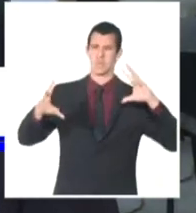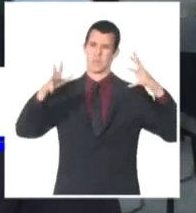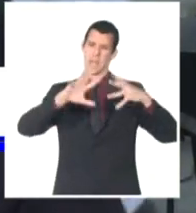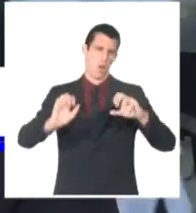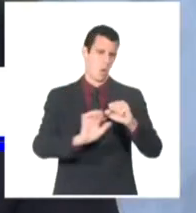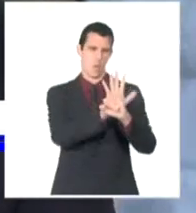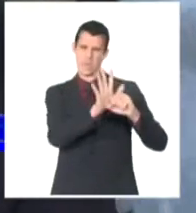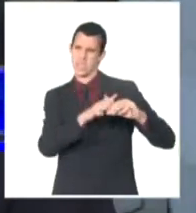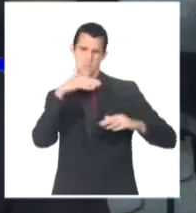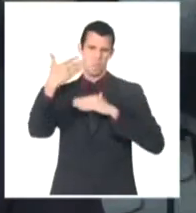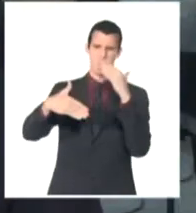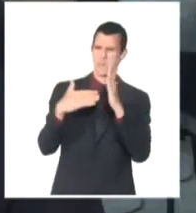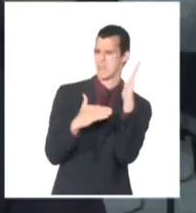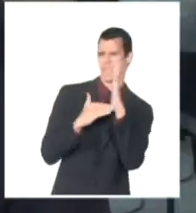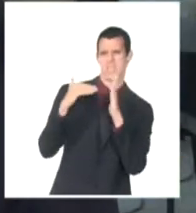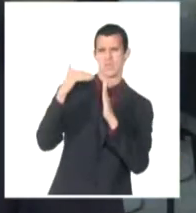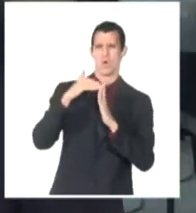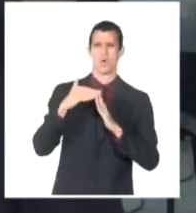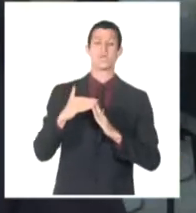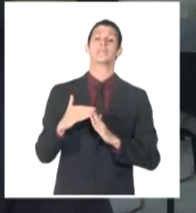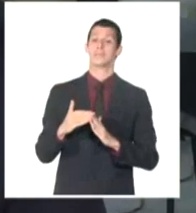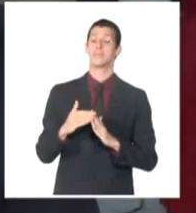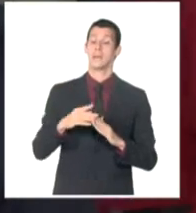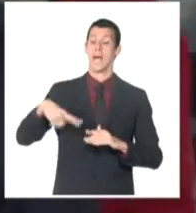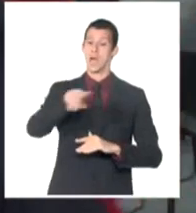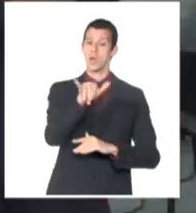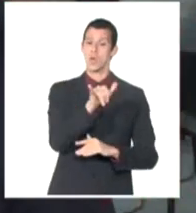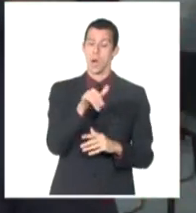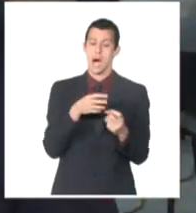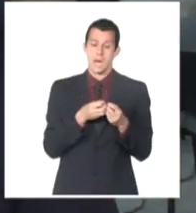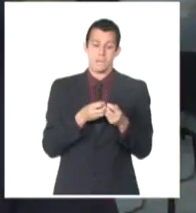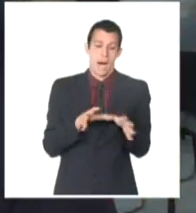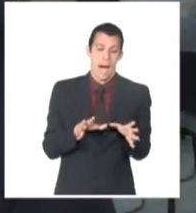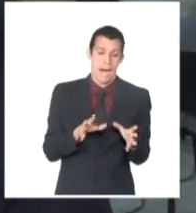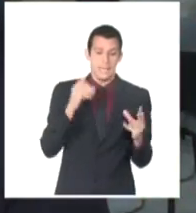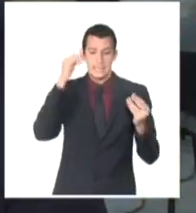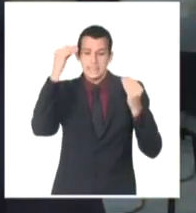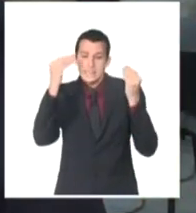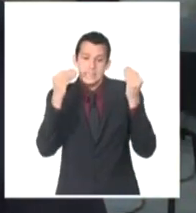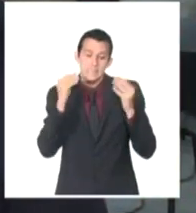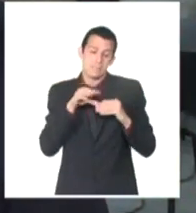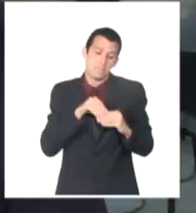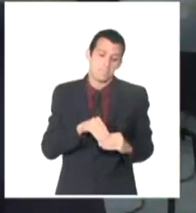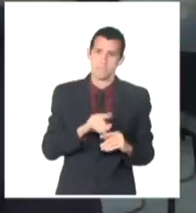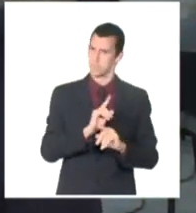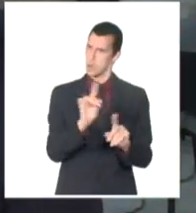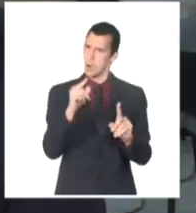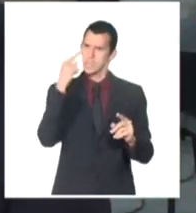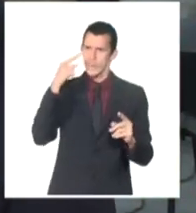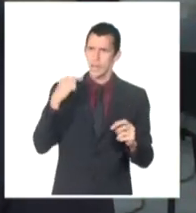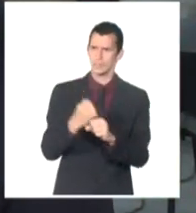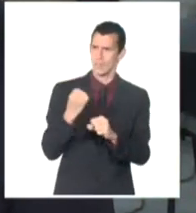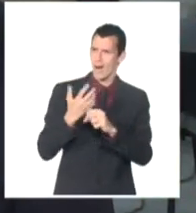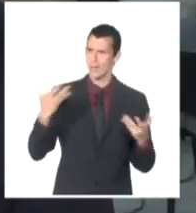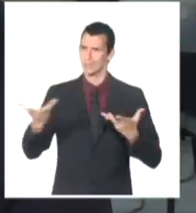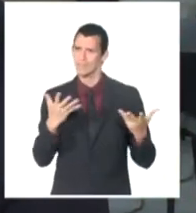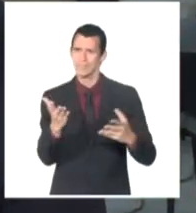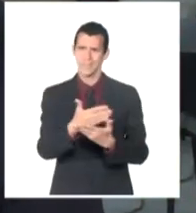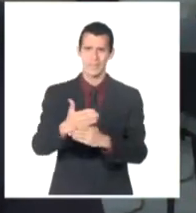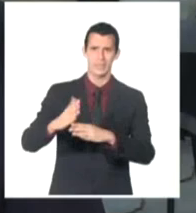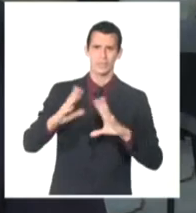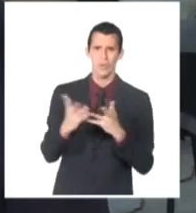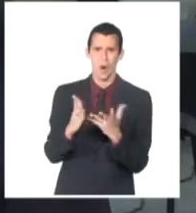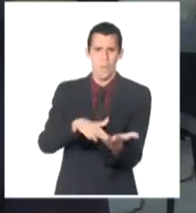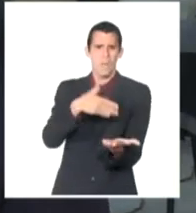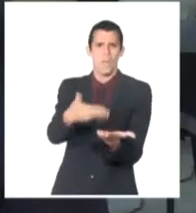frente, han estado al pie del cañón con el pueblo, junto al pueblo en cada uno de estos problemas y apostando sobre todo por la innovación, por la ciencia, por